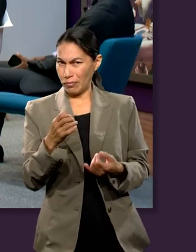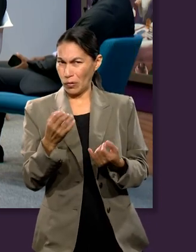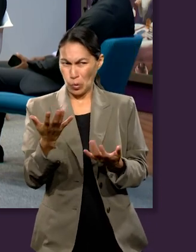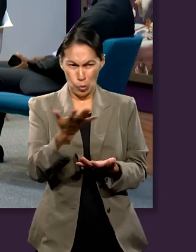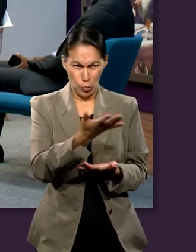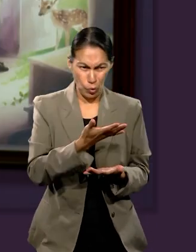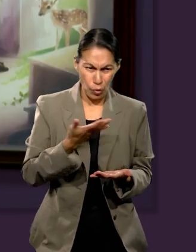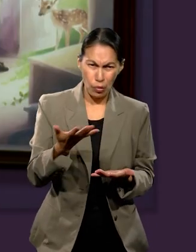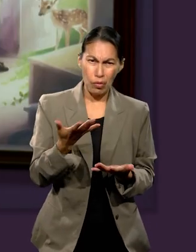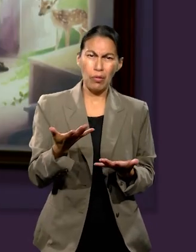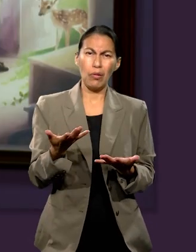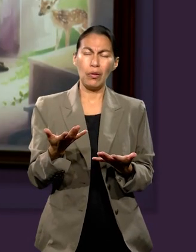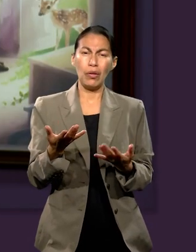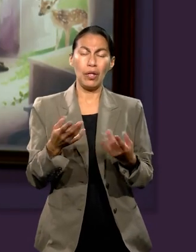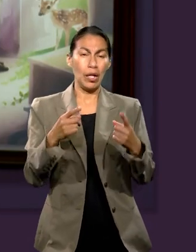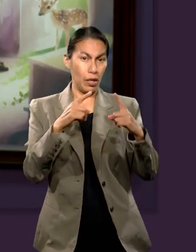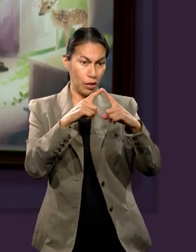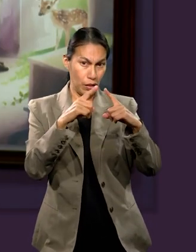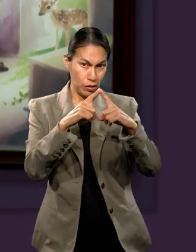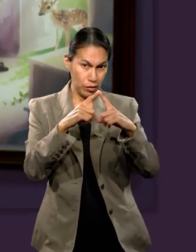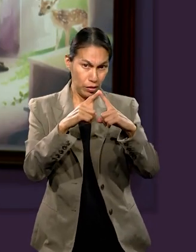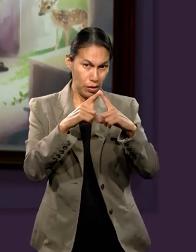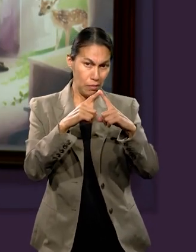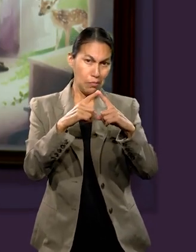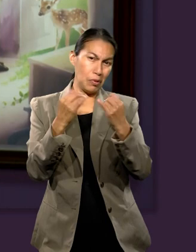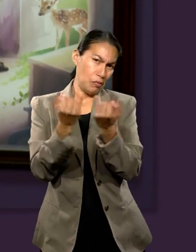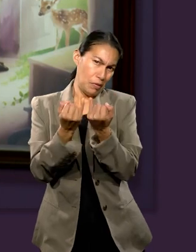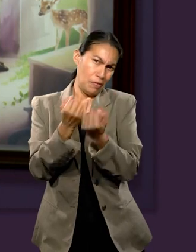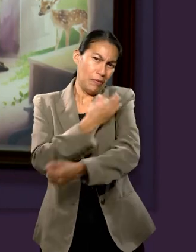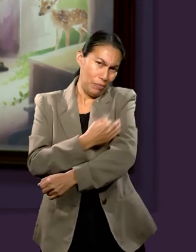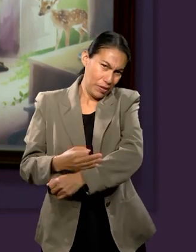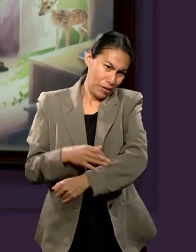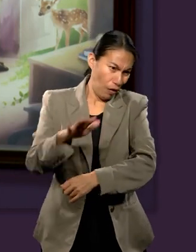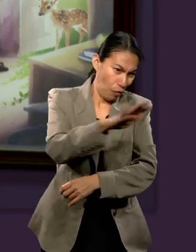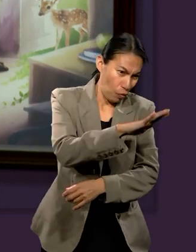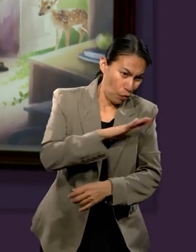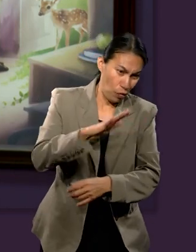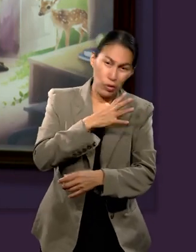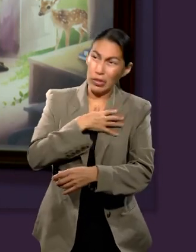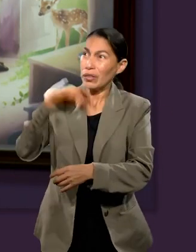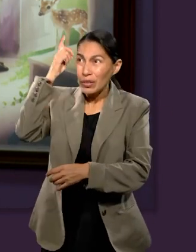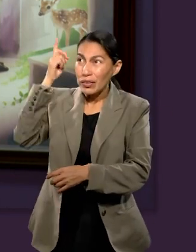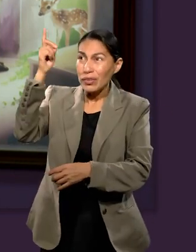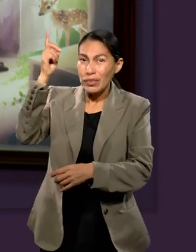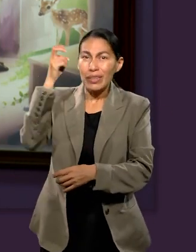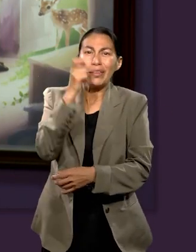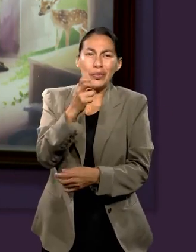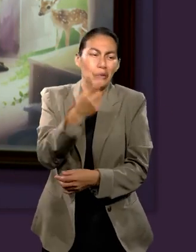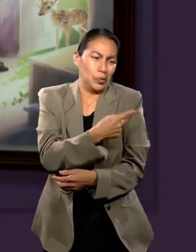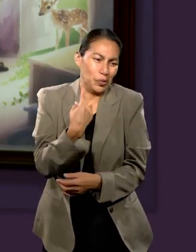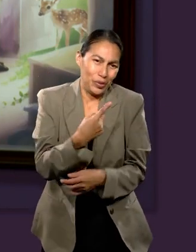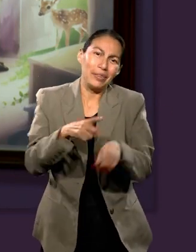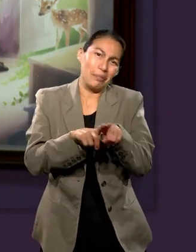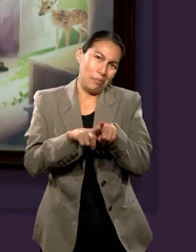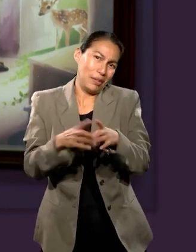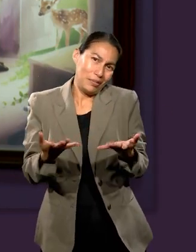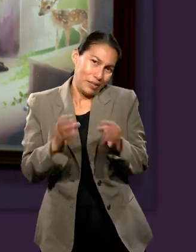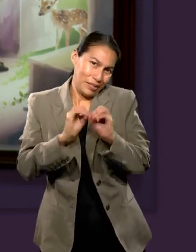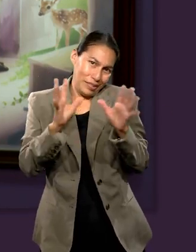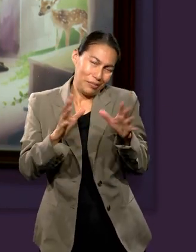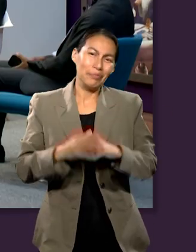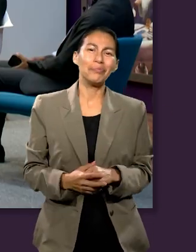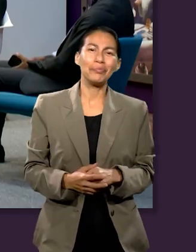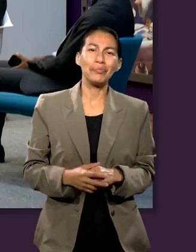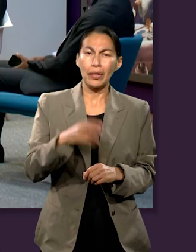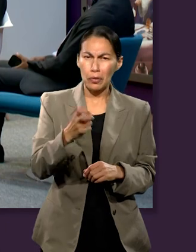sumamente agradecidos y no solamente es esto como en la familia nuclear sino pues la Iglesia También somos una familia si somos hijos de